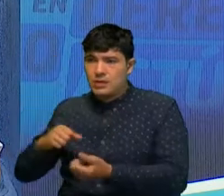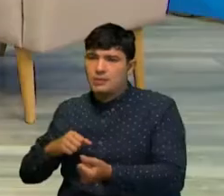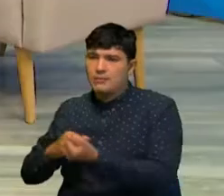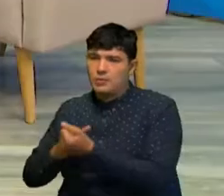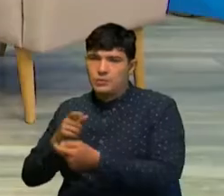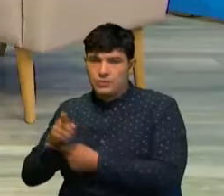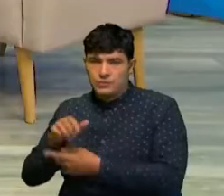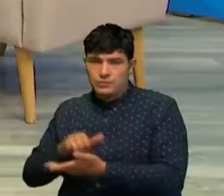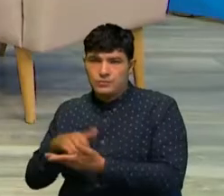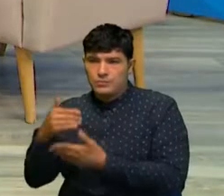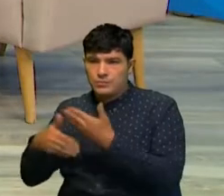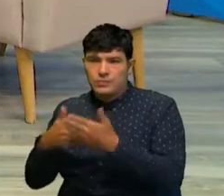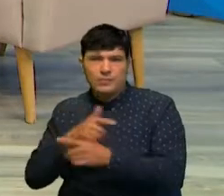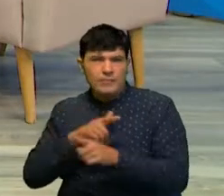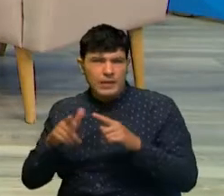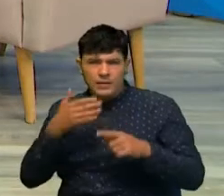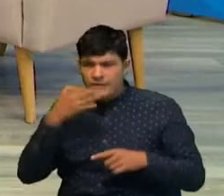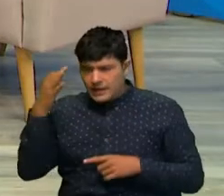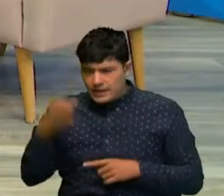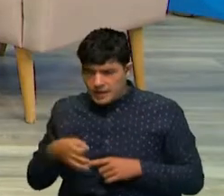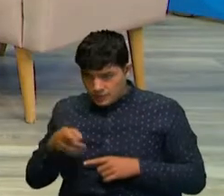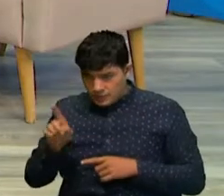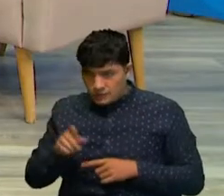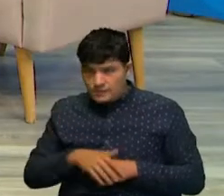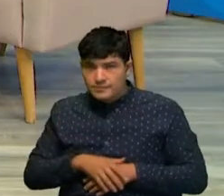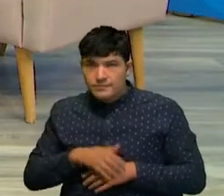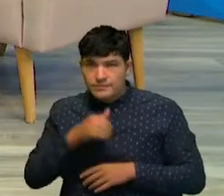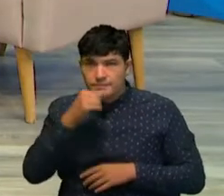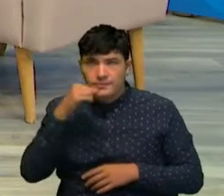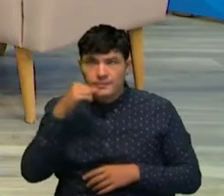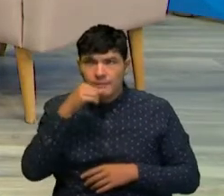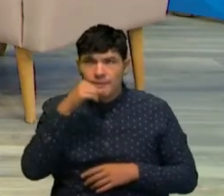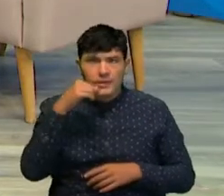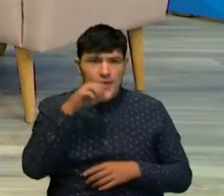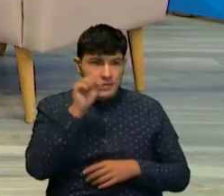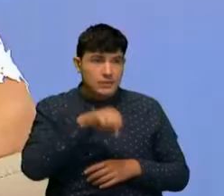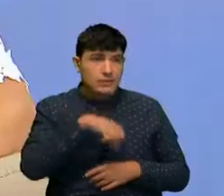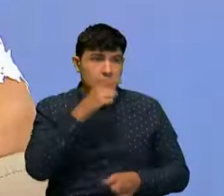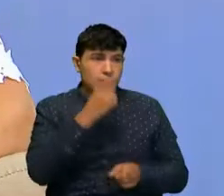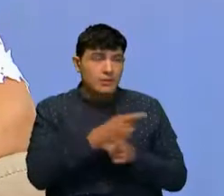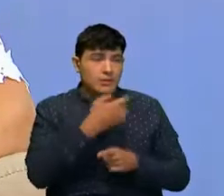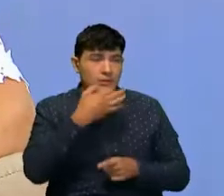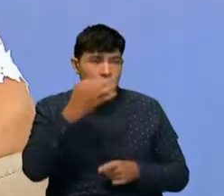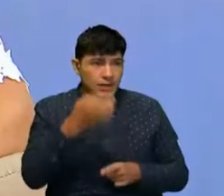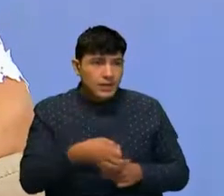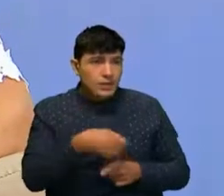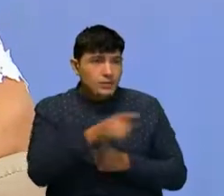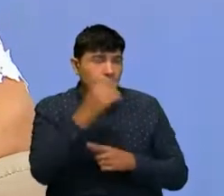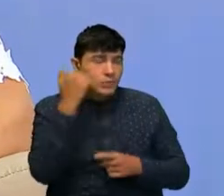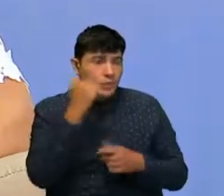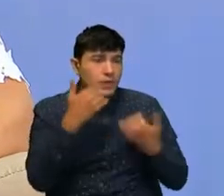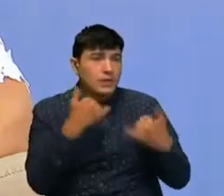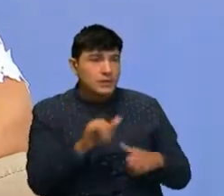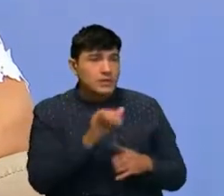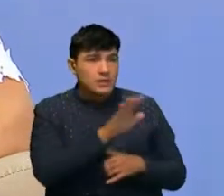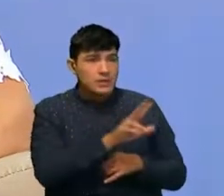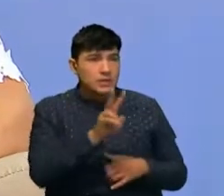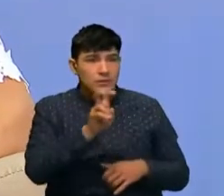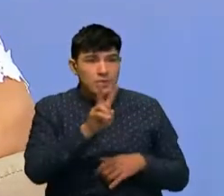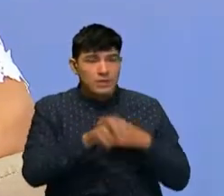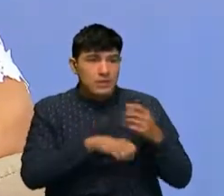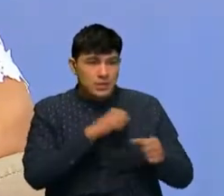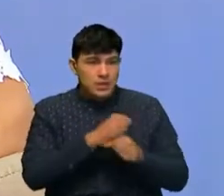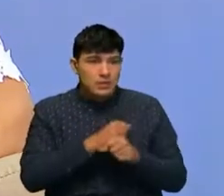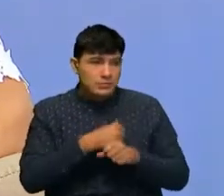los aportes. ¿Qué hay de cierto esto? Sí, sí es cierto. Ella si ya cumplió la edad de los 57 años, que me imagino